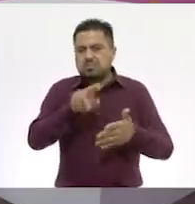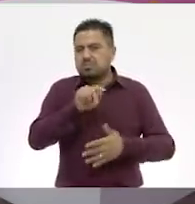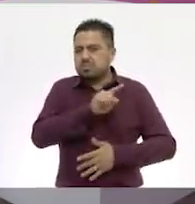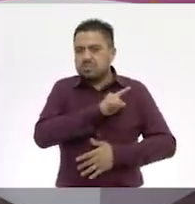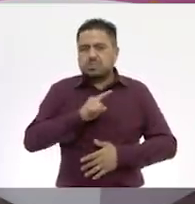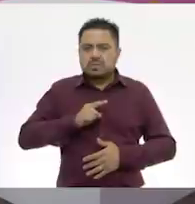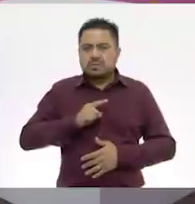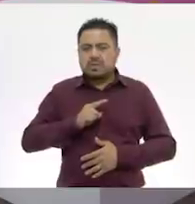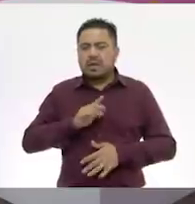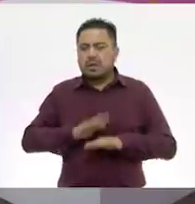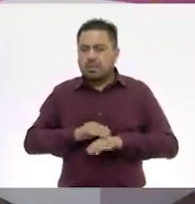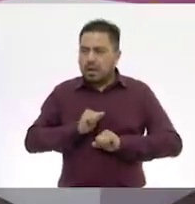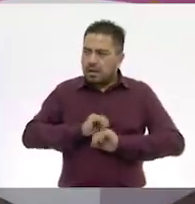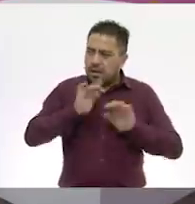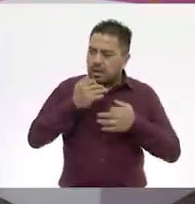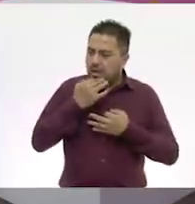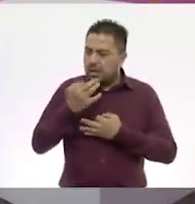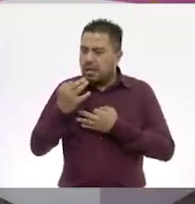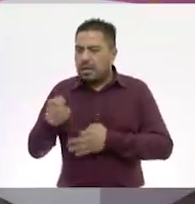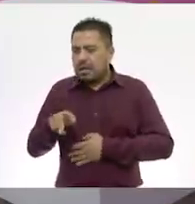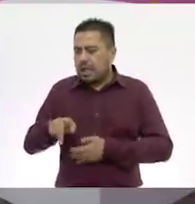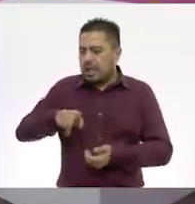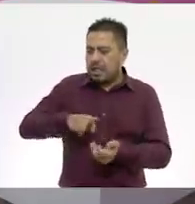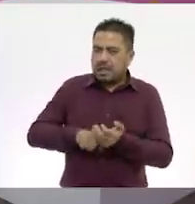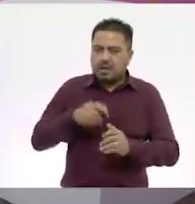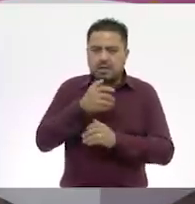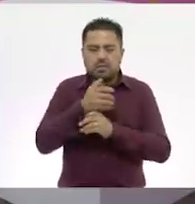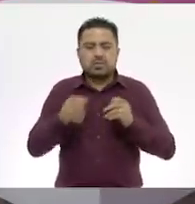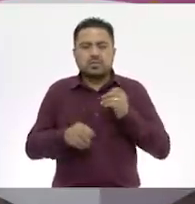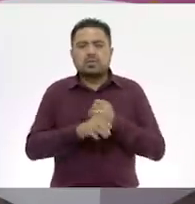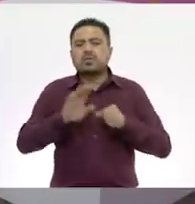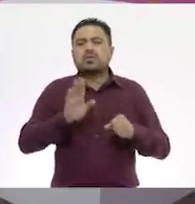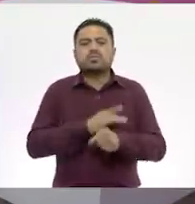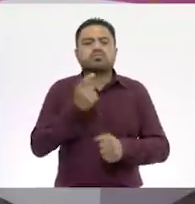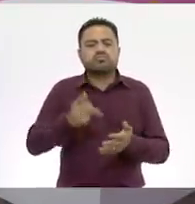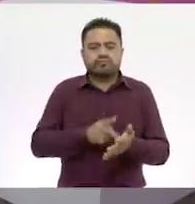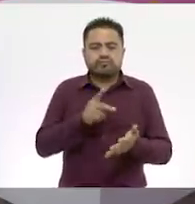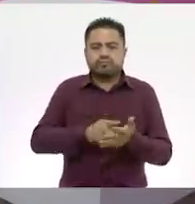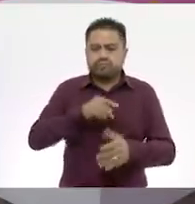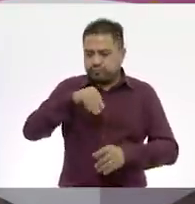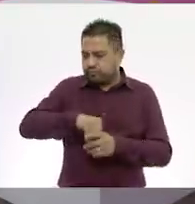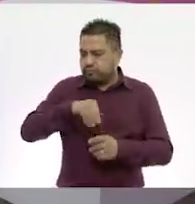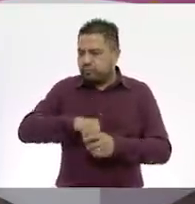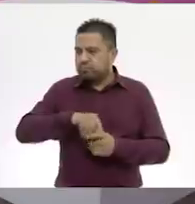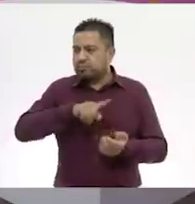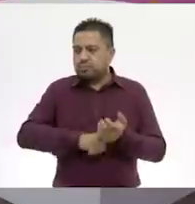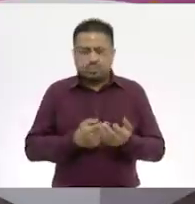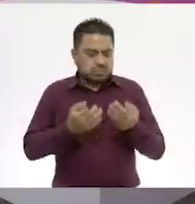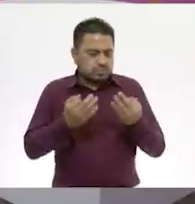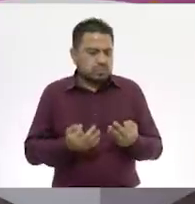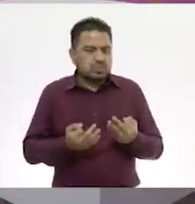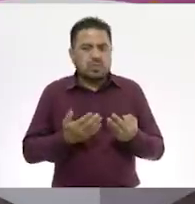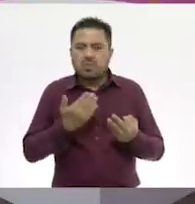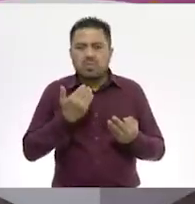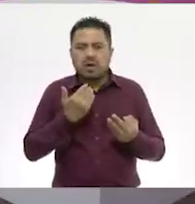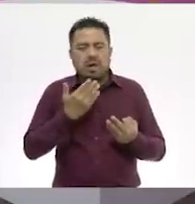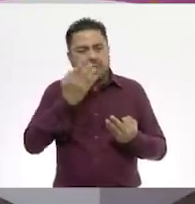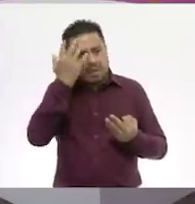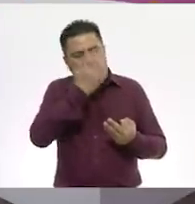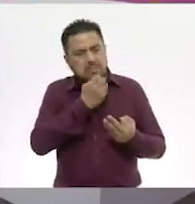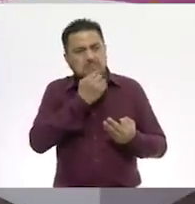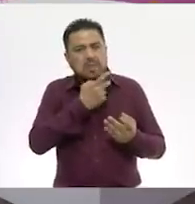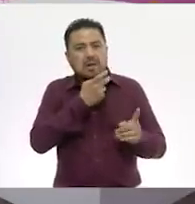debemos dejarnos impresionar por las apariencias de las cosas, porque muchas veces ocultan una realidad que no es tan